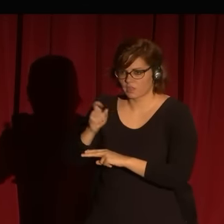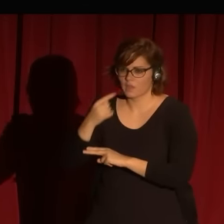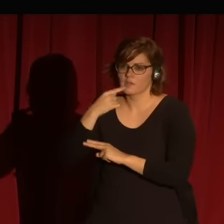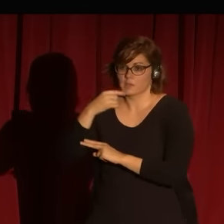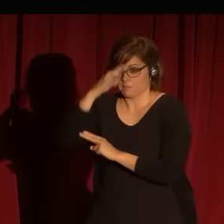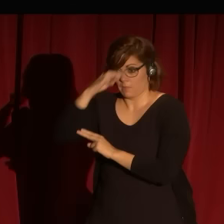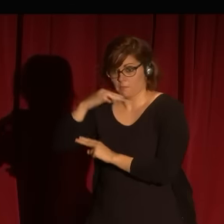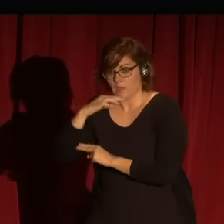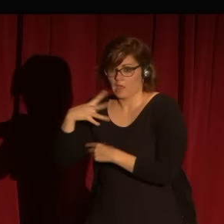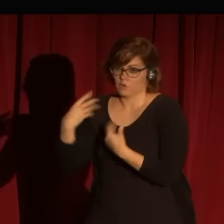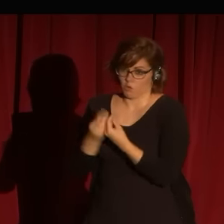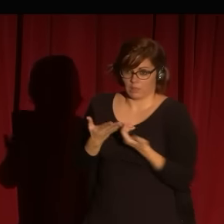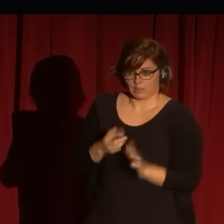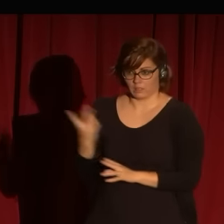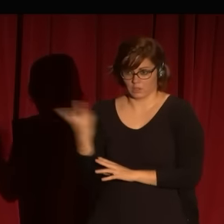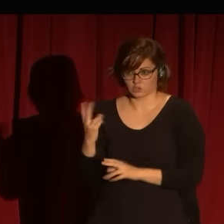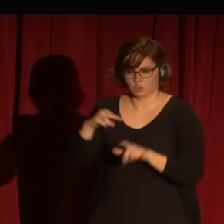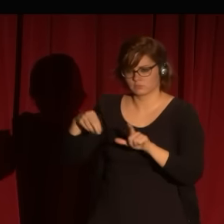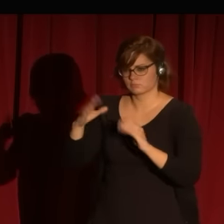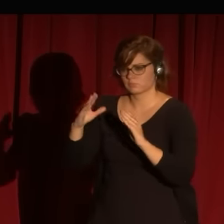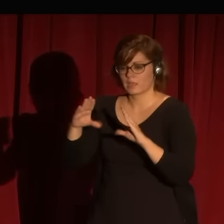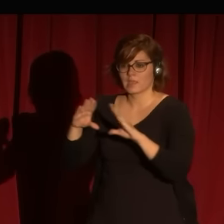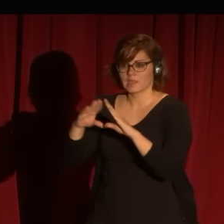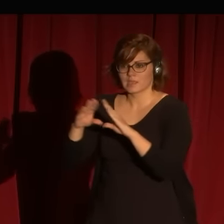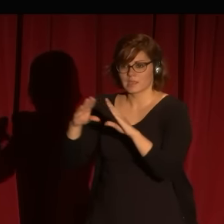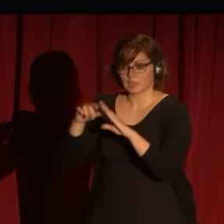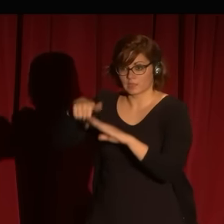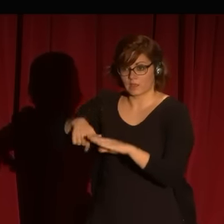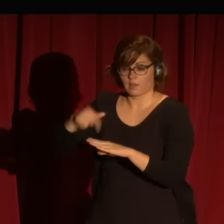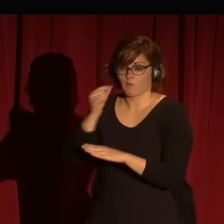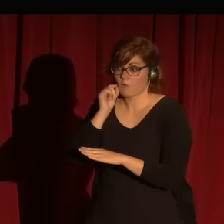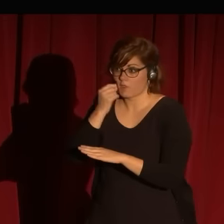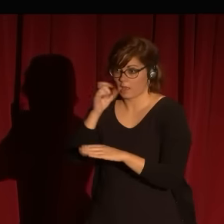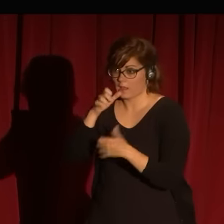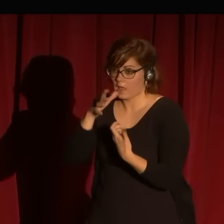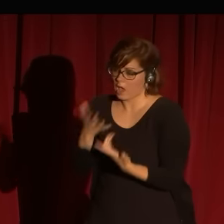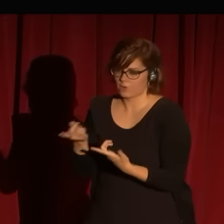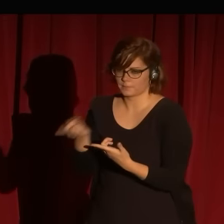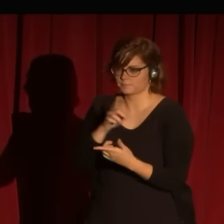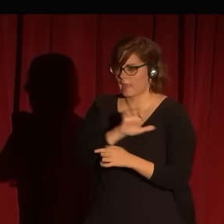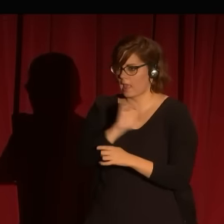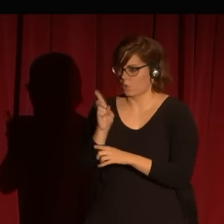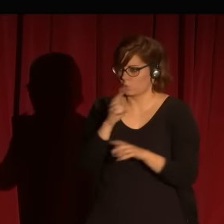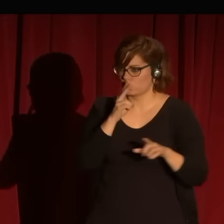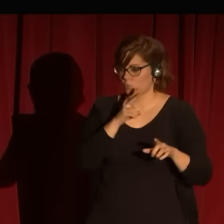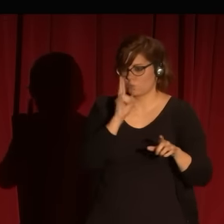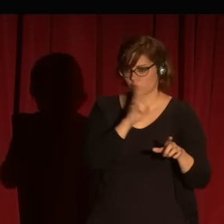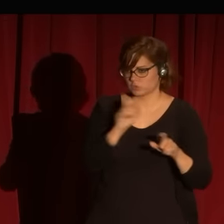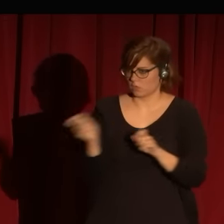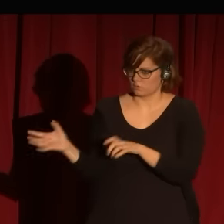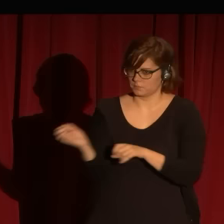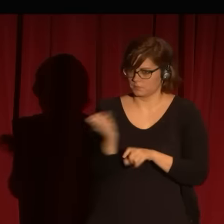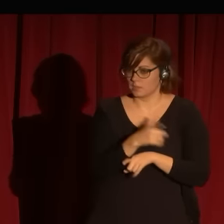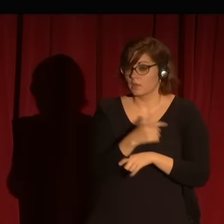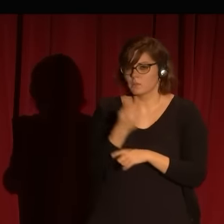ella gran parte de las tablas para una iglesia en que está hoy en día en un museo en Estados Unidos Pero sabemos nada